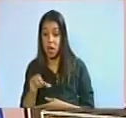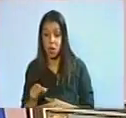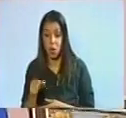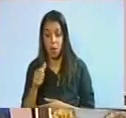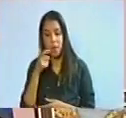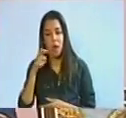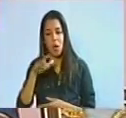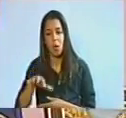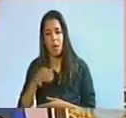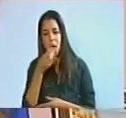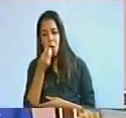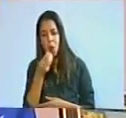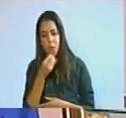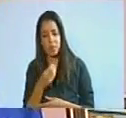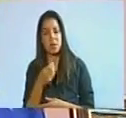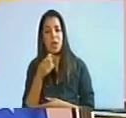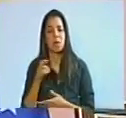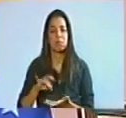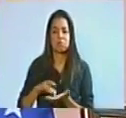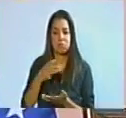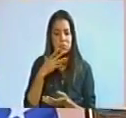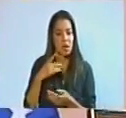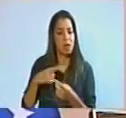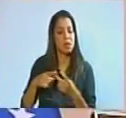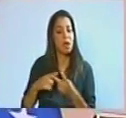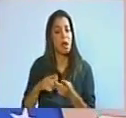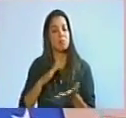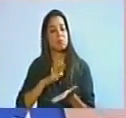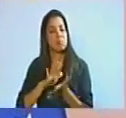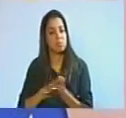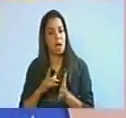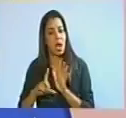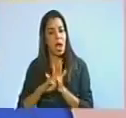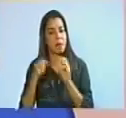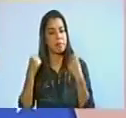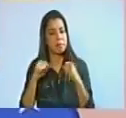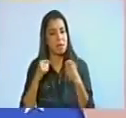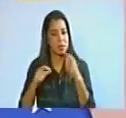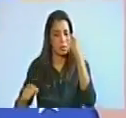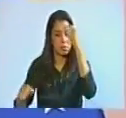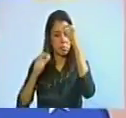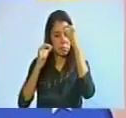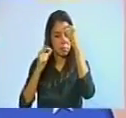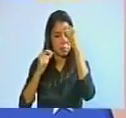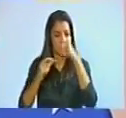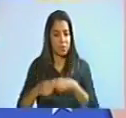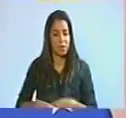a los bienes y servicios, más eficiente será la aplicación de la ley. Metámonos eso en la cabeza.